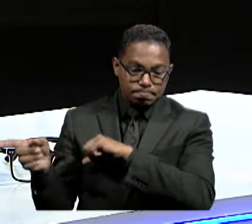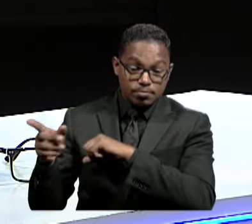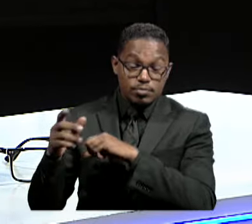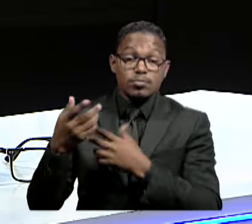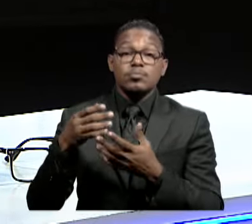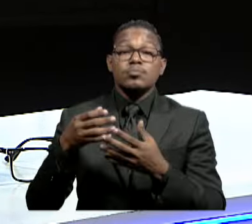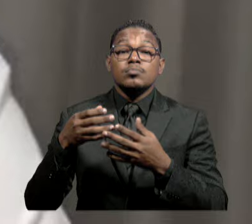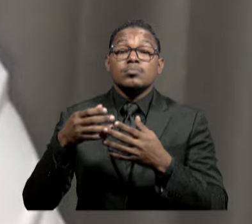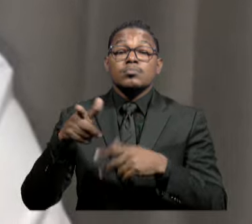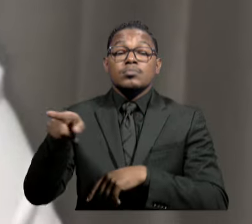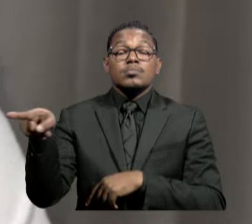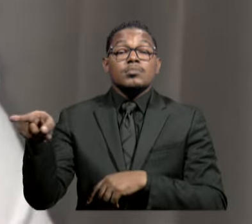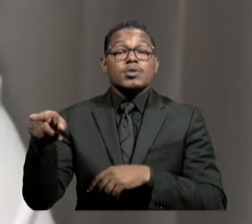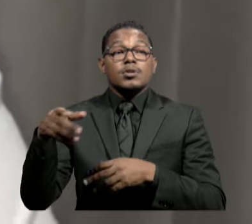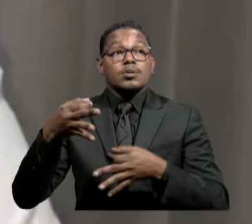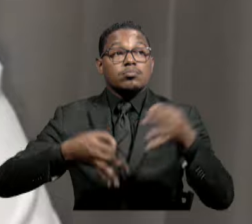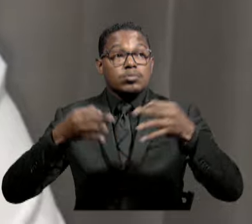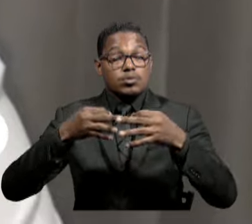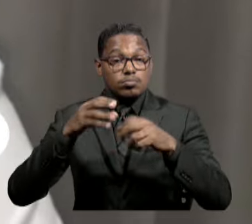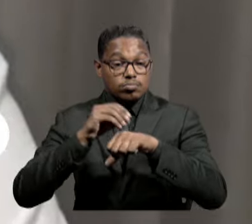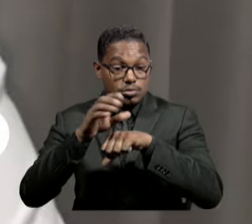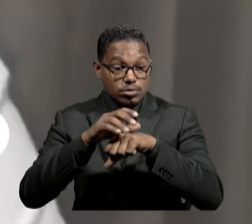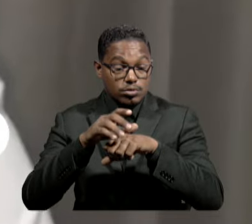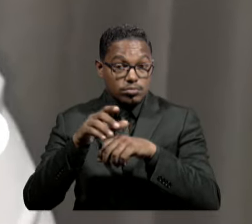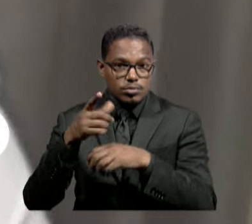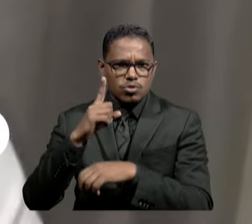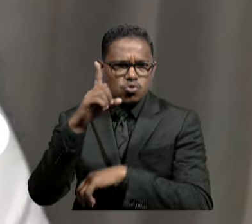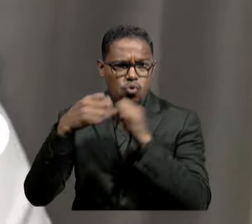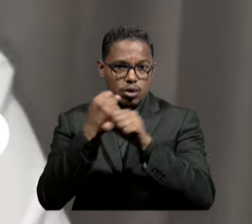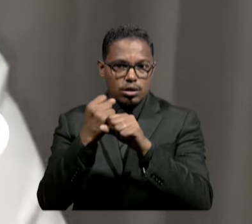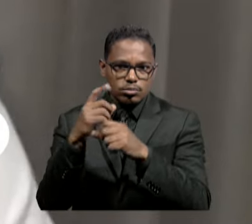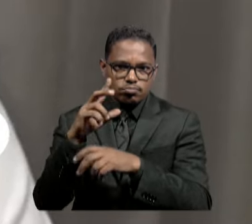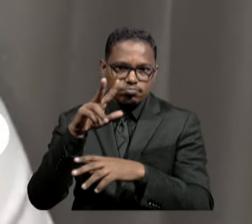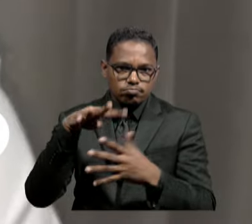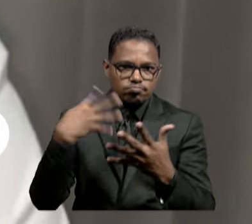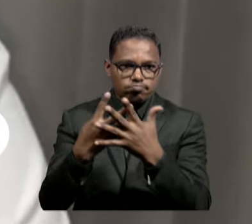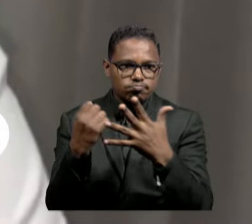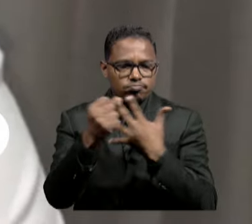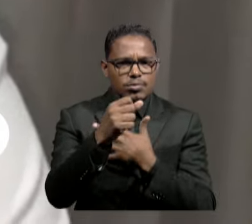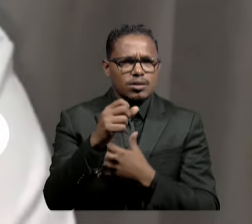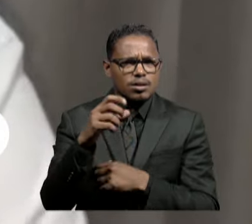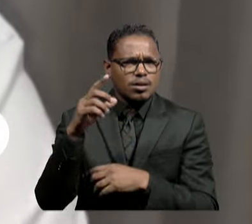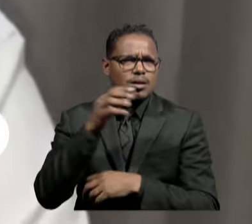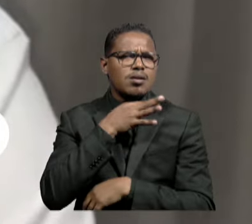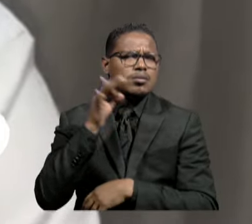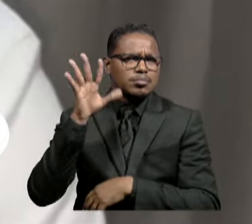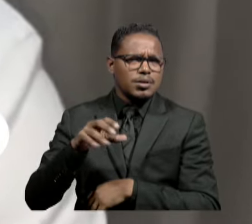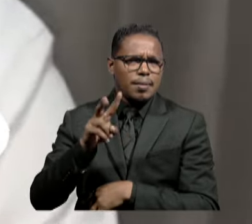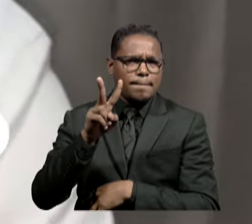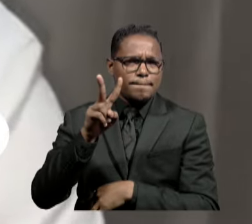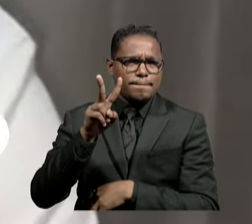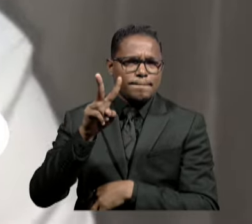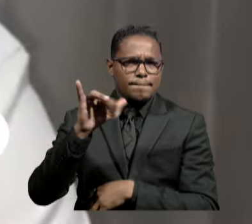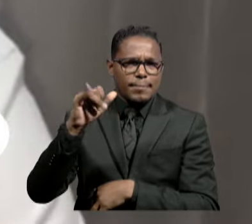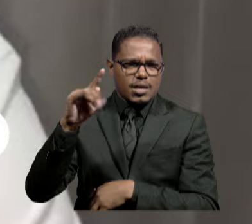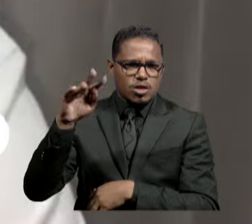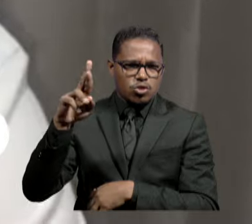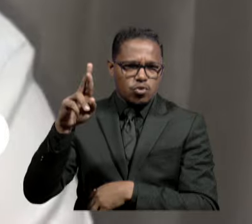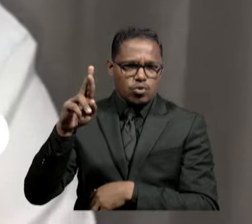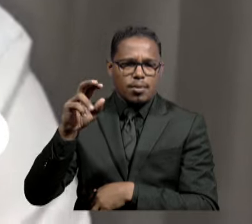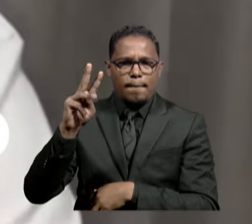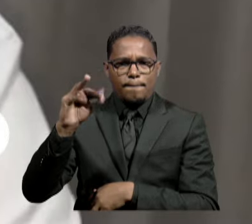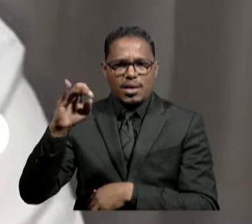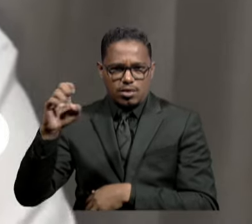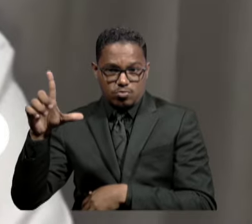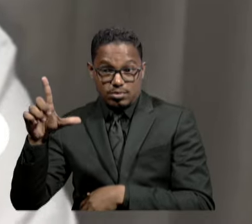Tribunal de Instrucción de esta demarcación ha dictado un año de prisión preventiva al pastor Víctor Manuel Kery, acusado de